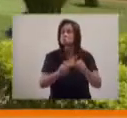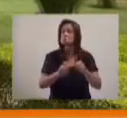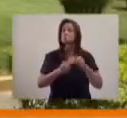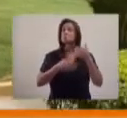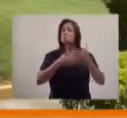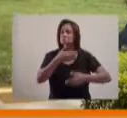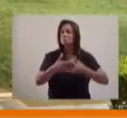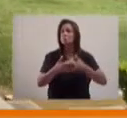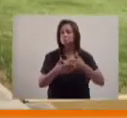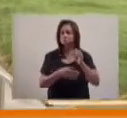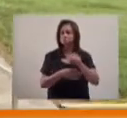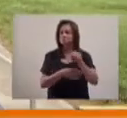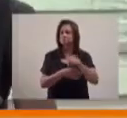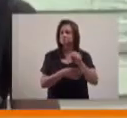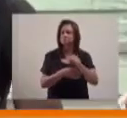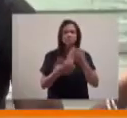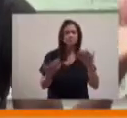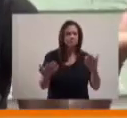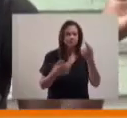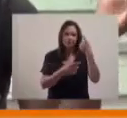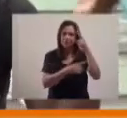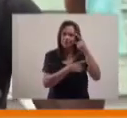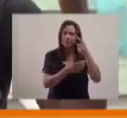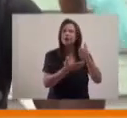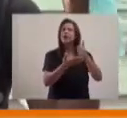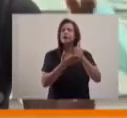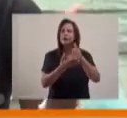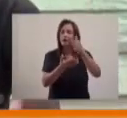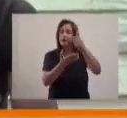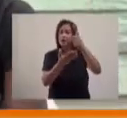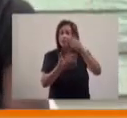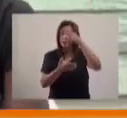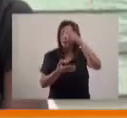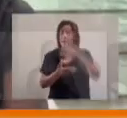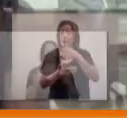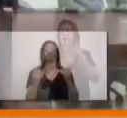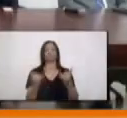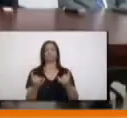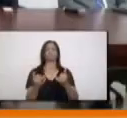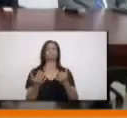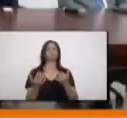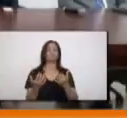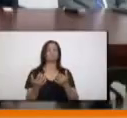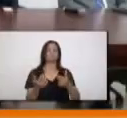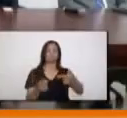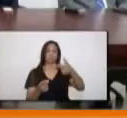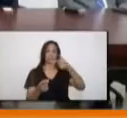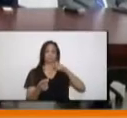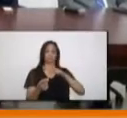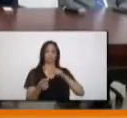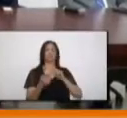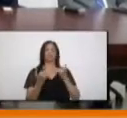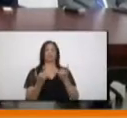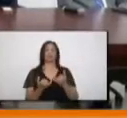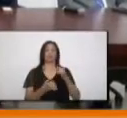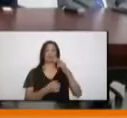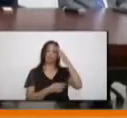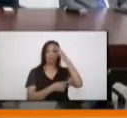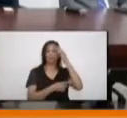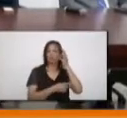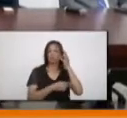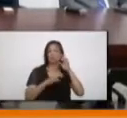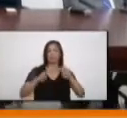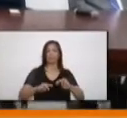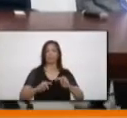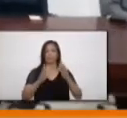estábamos en cuarentena, conociendo el COVID, conociendo las implicaciones del COVID, también